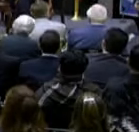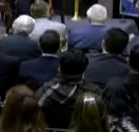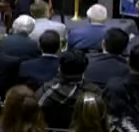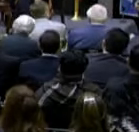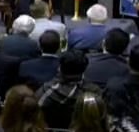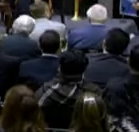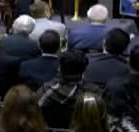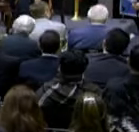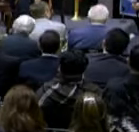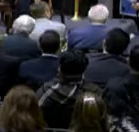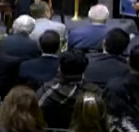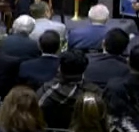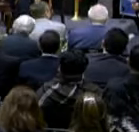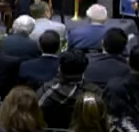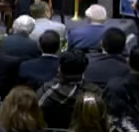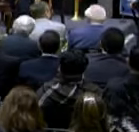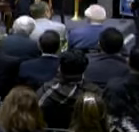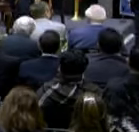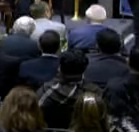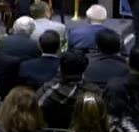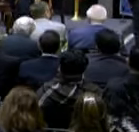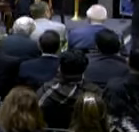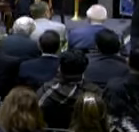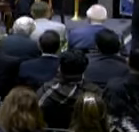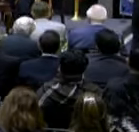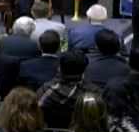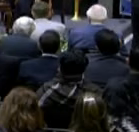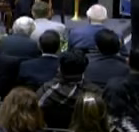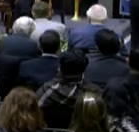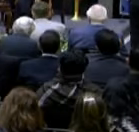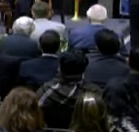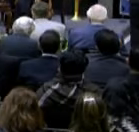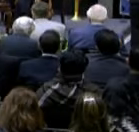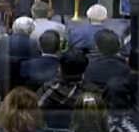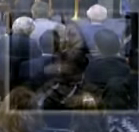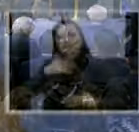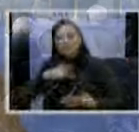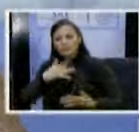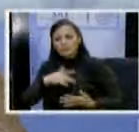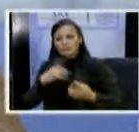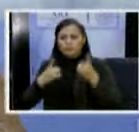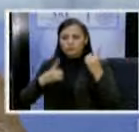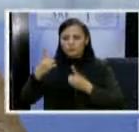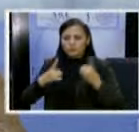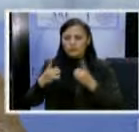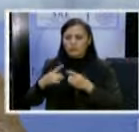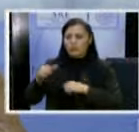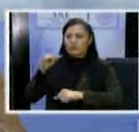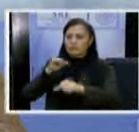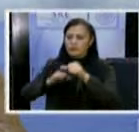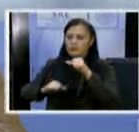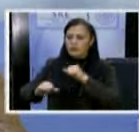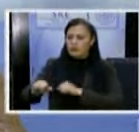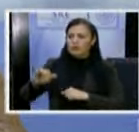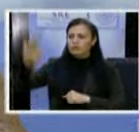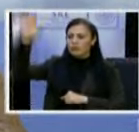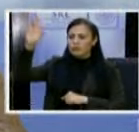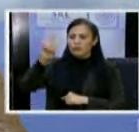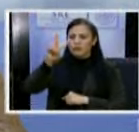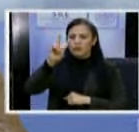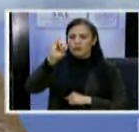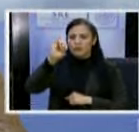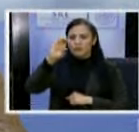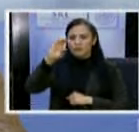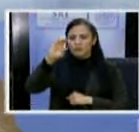puedan dar una respuesta a las inquietudes, le vamos a dar el uso de la palabra, que también la solicitó